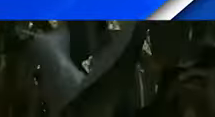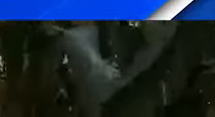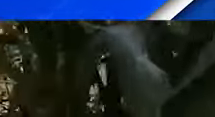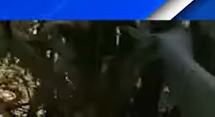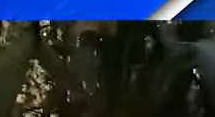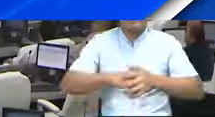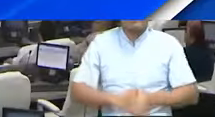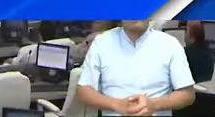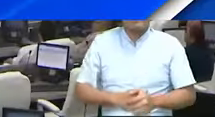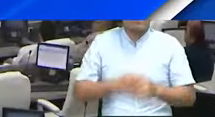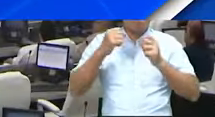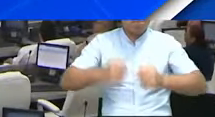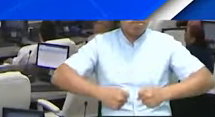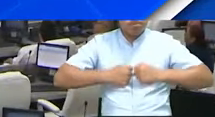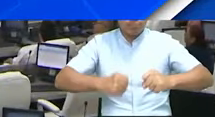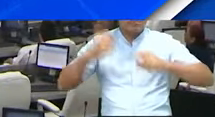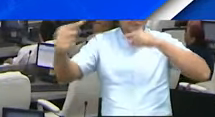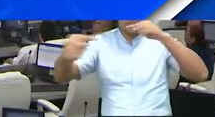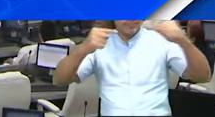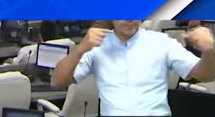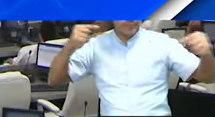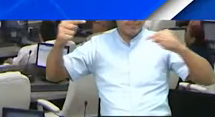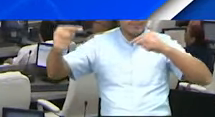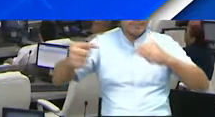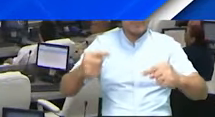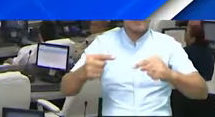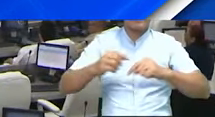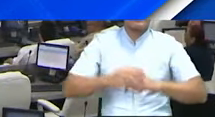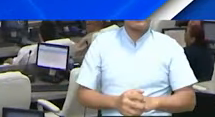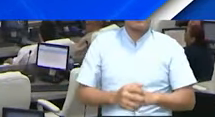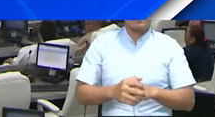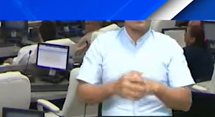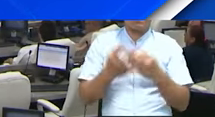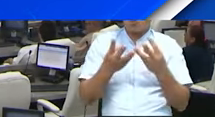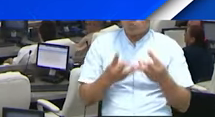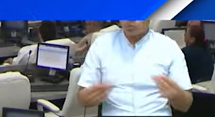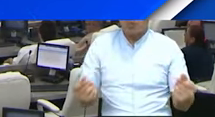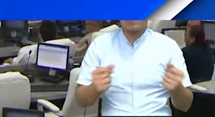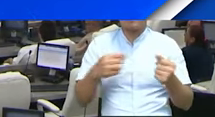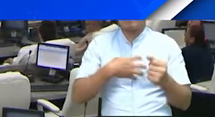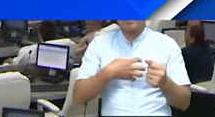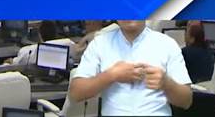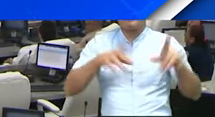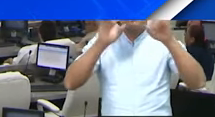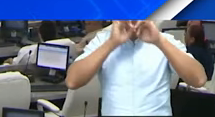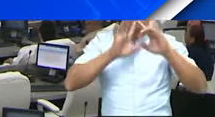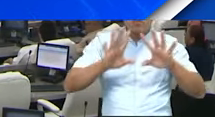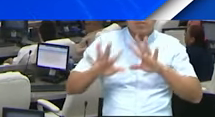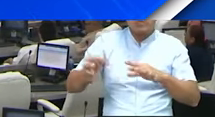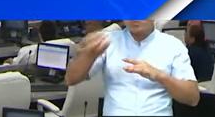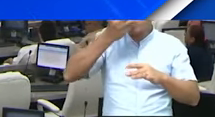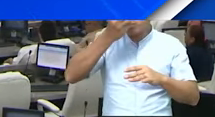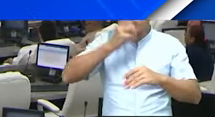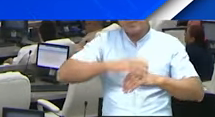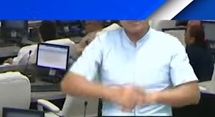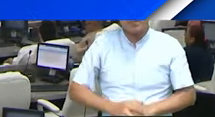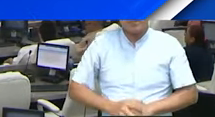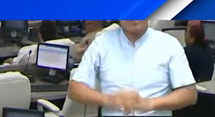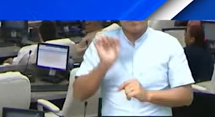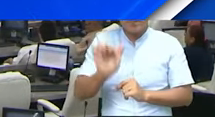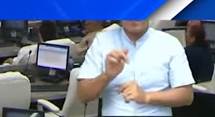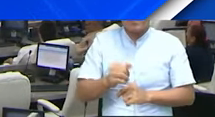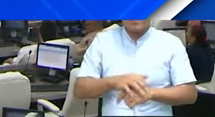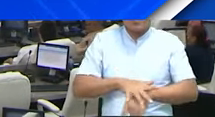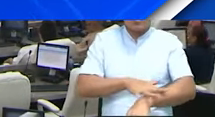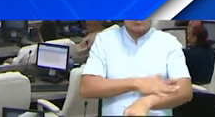básico ha fortalecido la estrategia de sanidad y inocuidad de alimentos, la cual